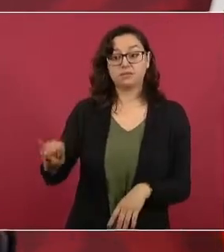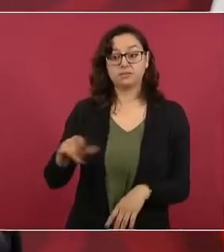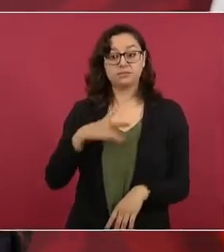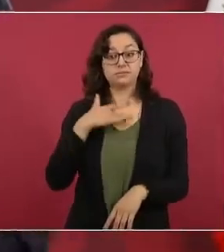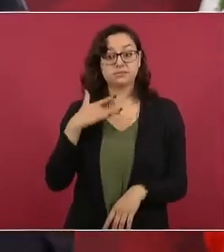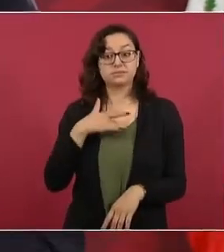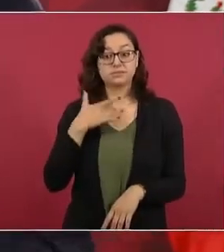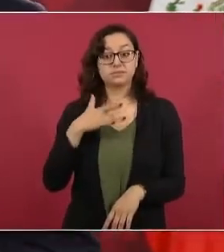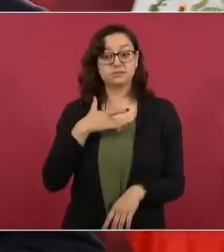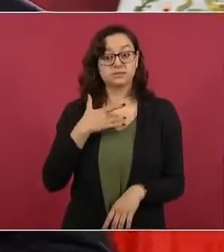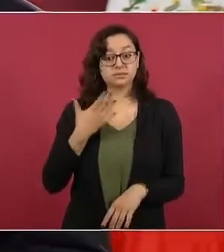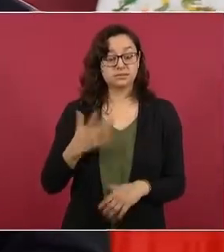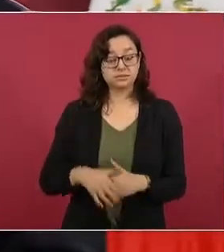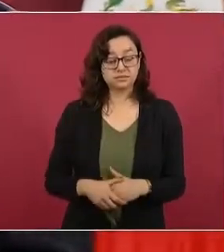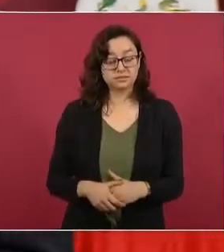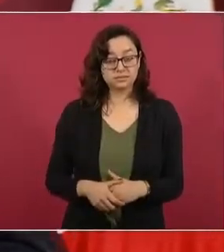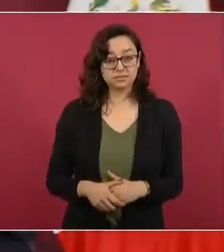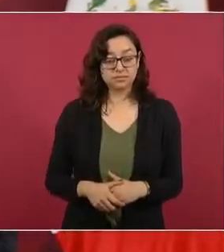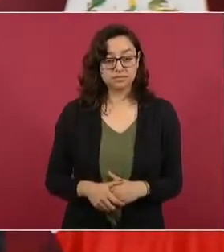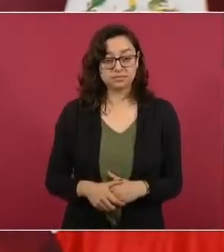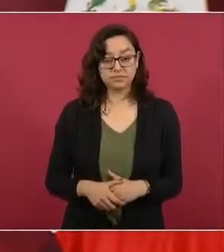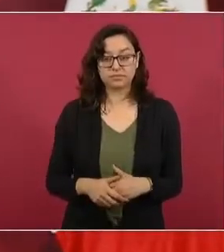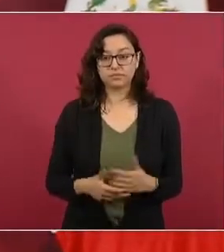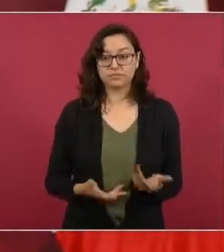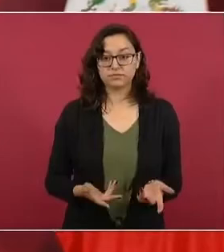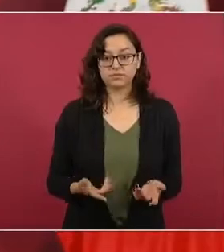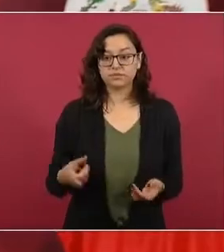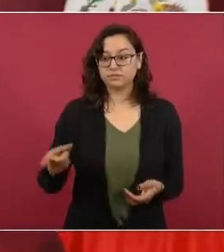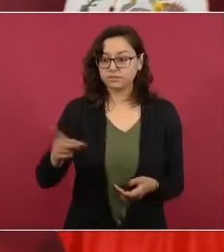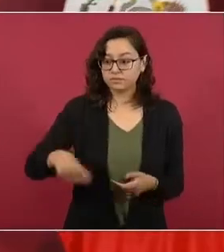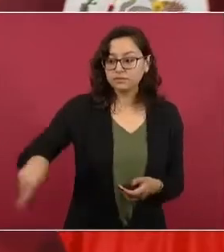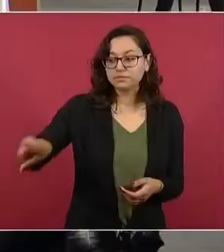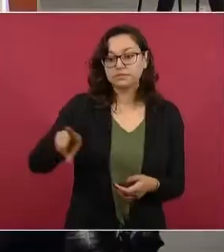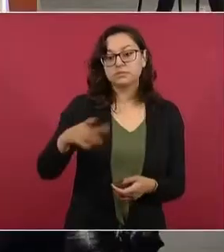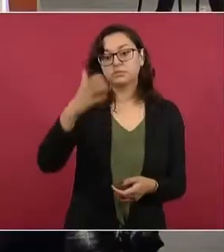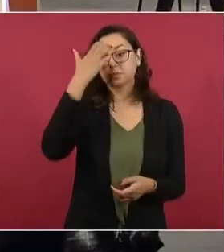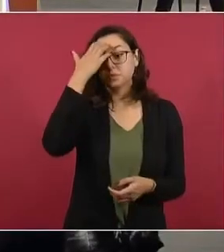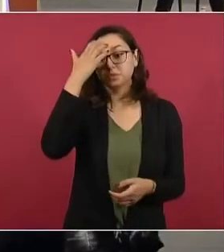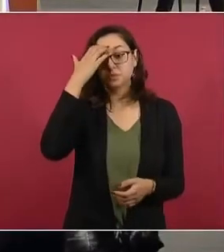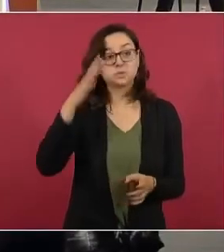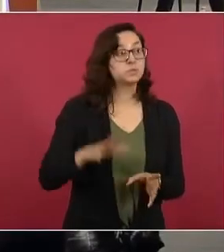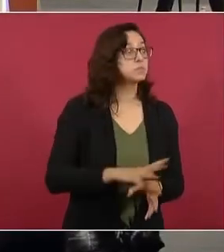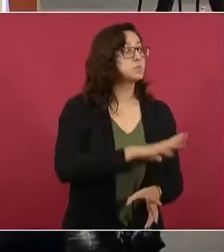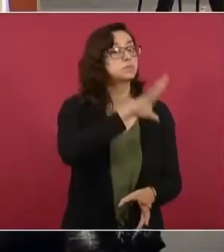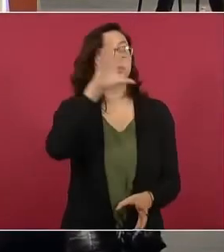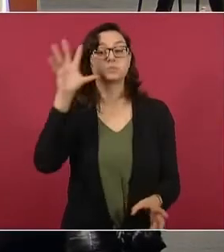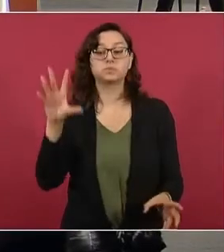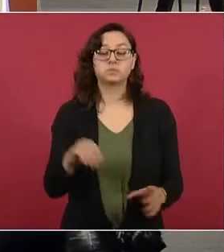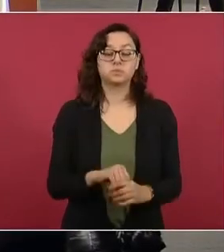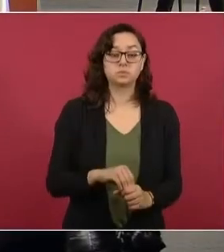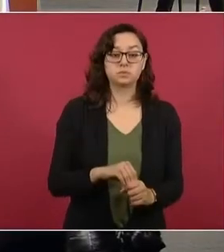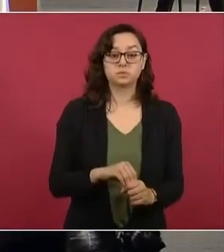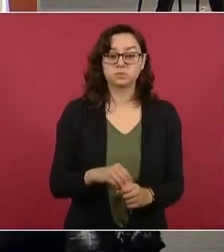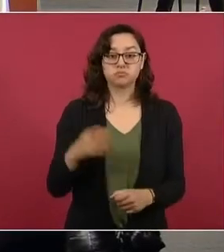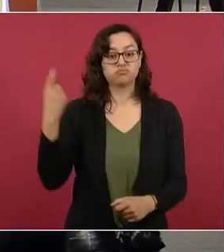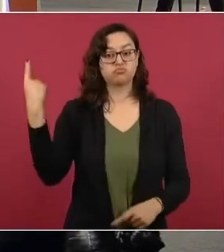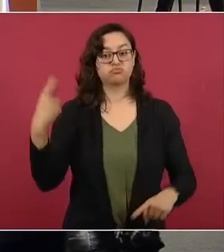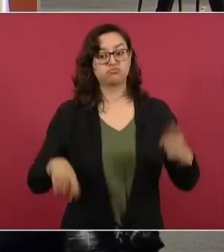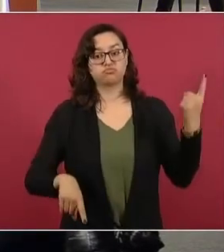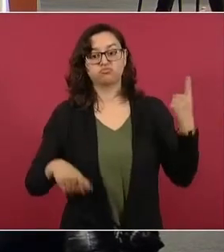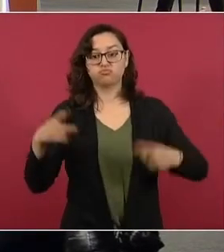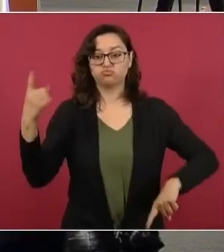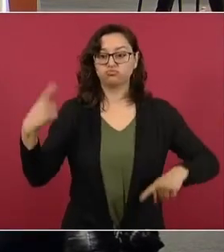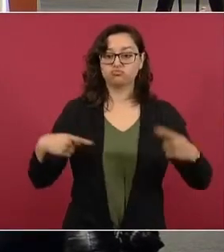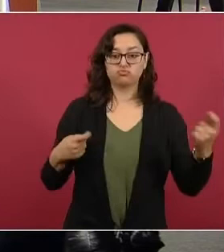Ellos tienen la verdad, ellos tienen el conocimiento, ellos mandan,